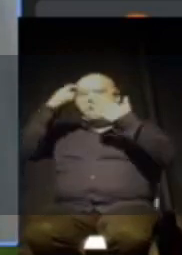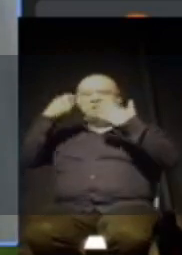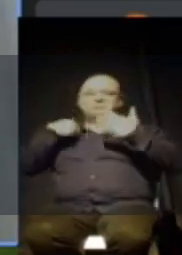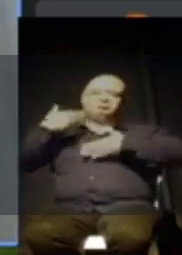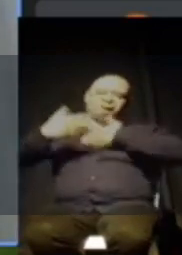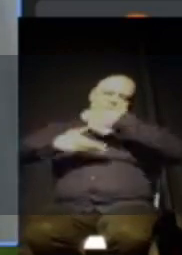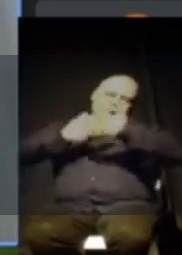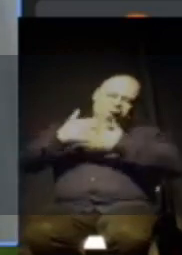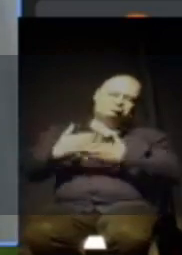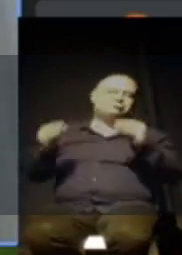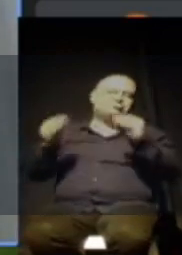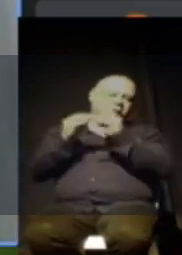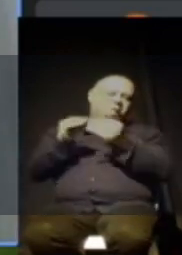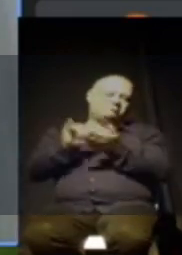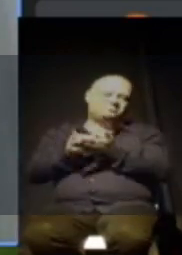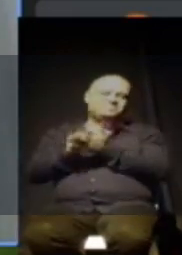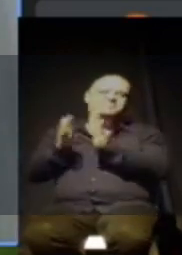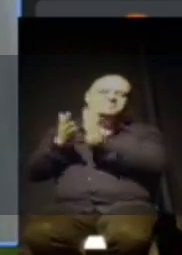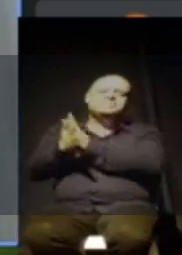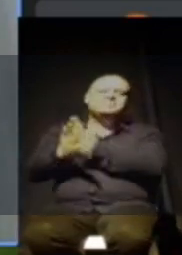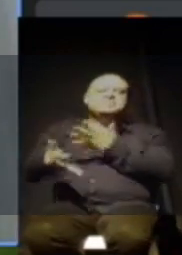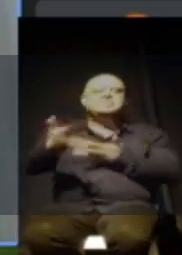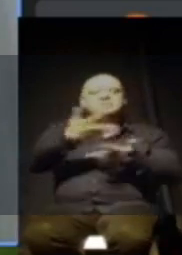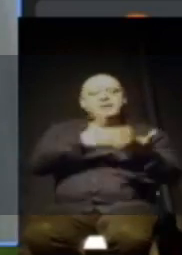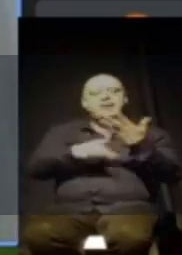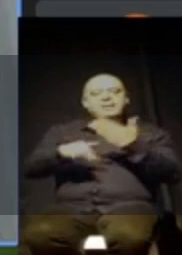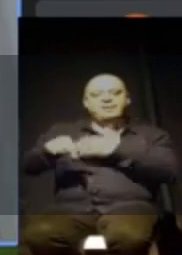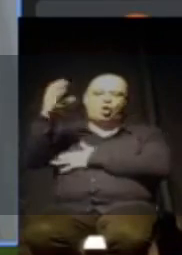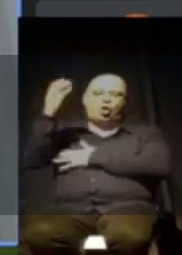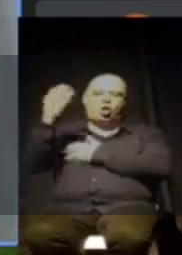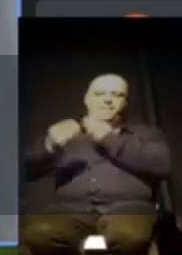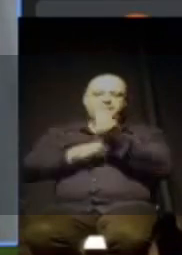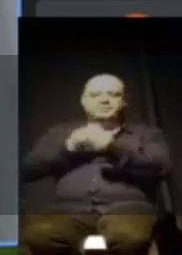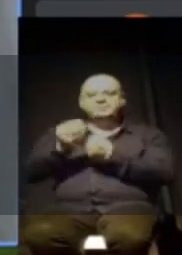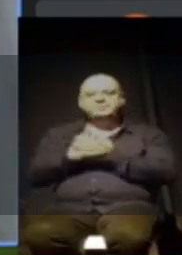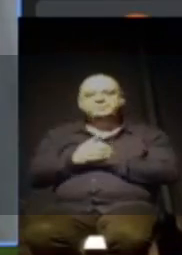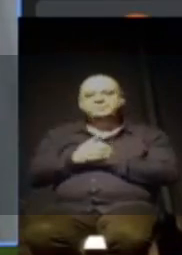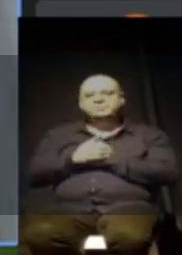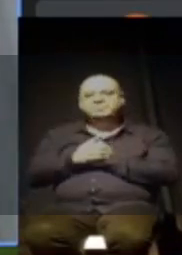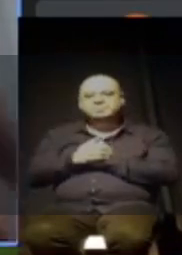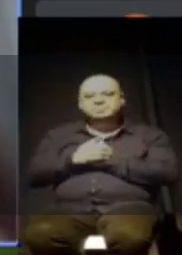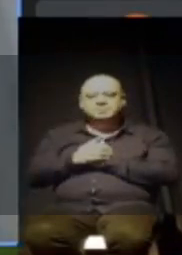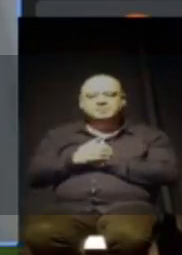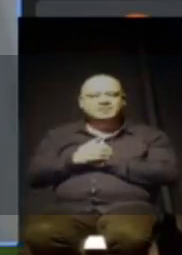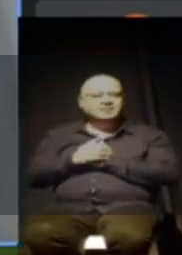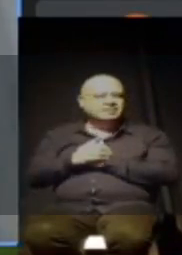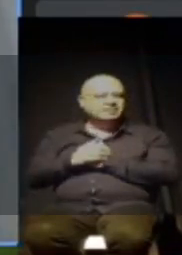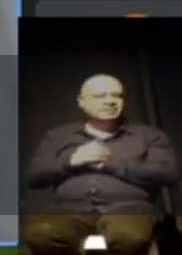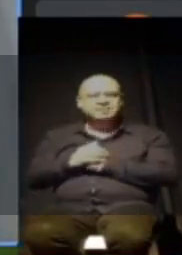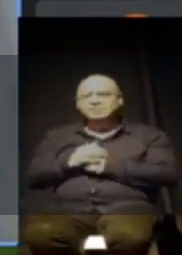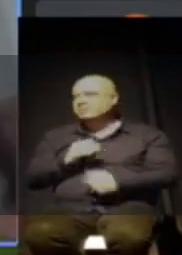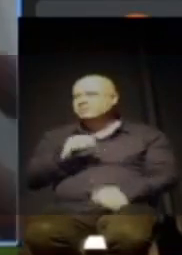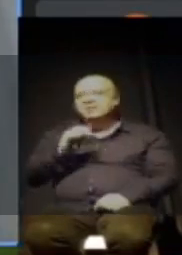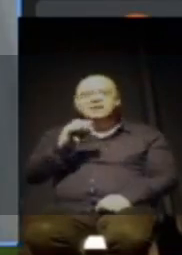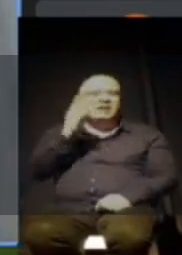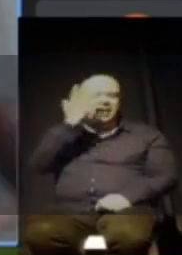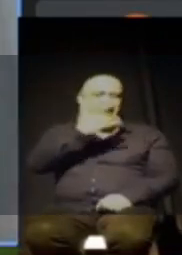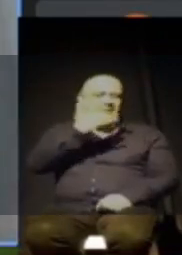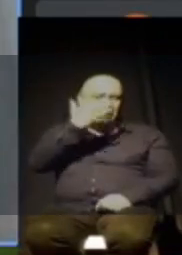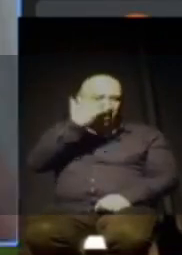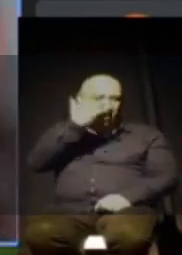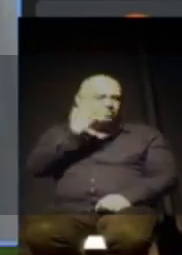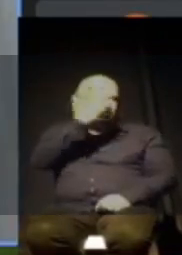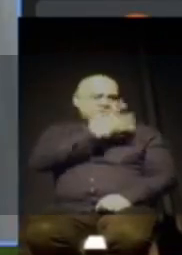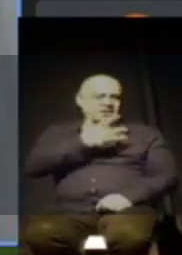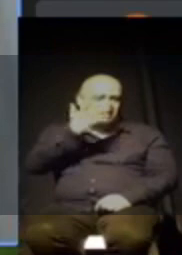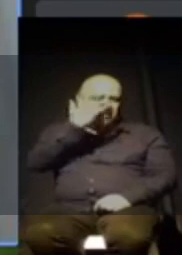para lo que venimos haciendo en Colombia. ¿Qué es la glotofobia? Es el menosprecio, el odio, la agresión, el